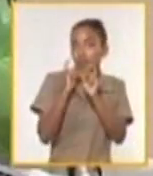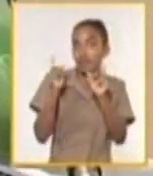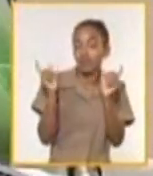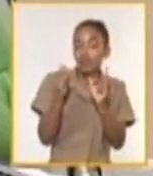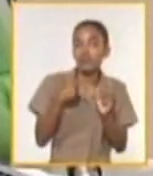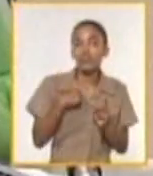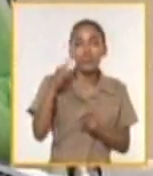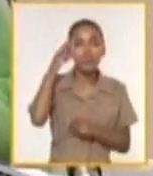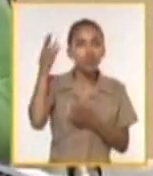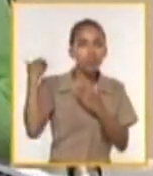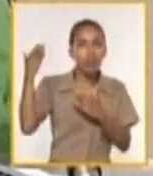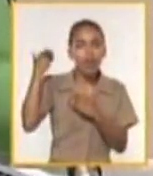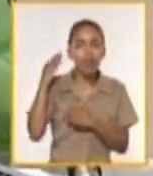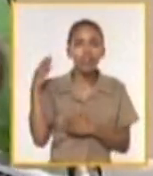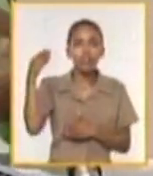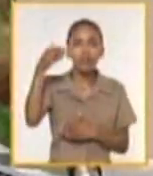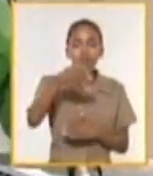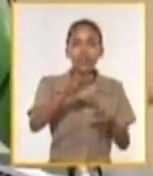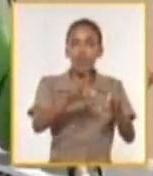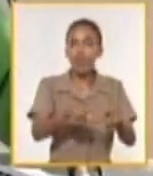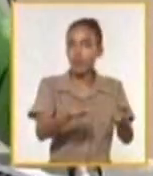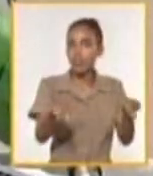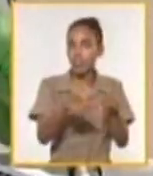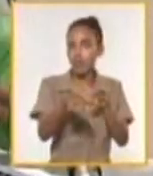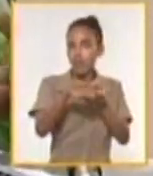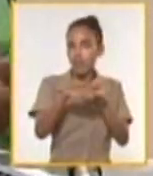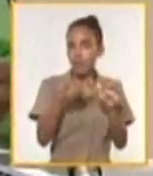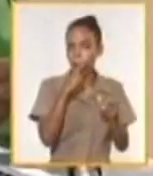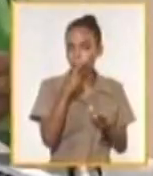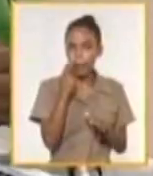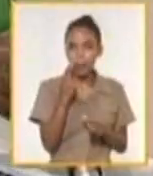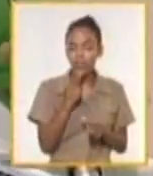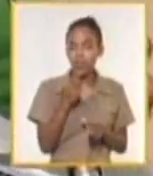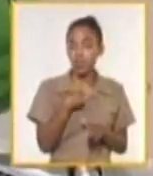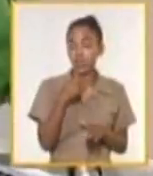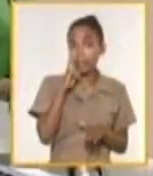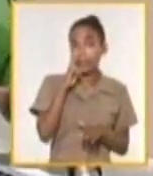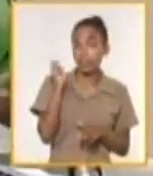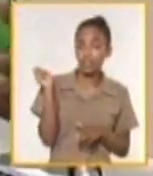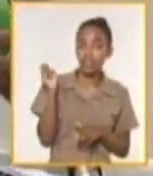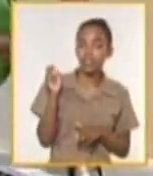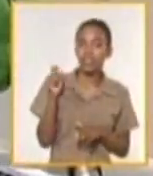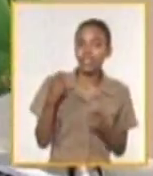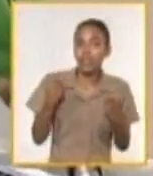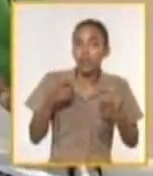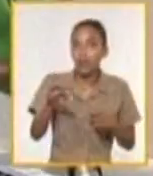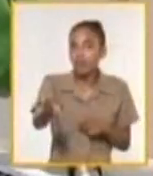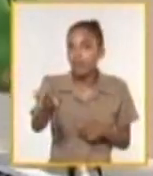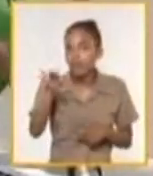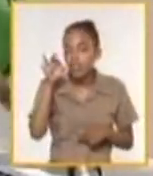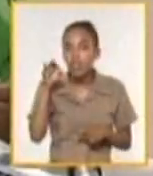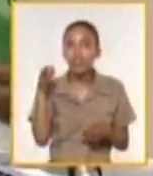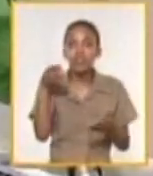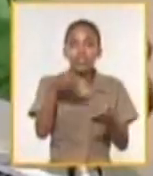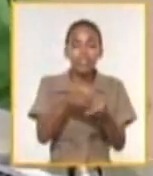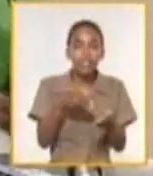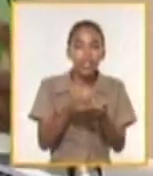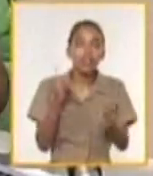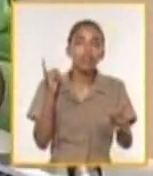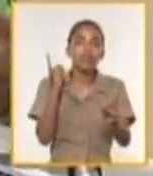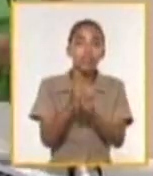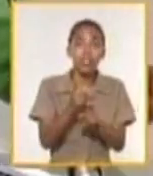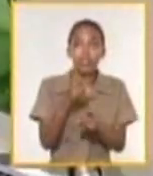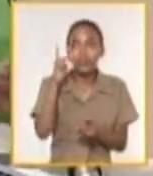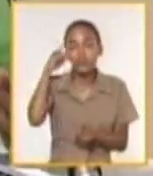oficina del programa martiano, no lo conocía, y teníamos que invitarlo, teníamos que llegar a él, no sabíamos si iba a acceder, si